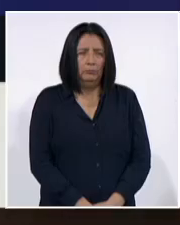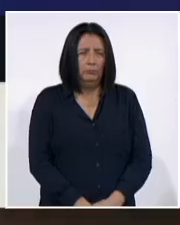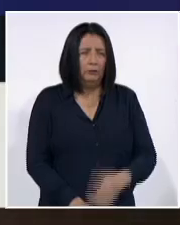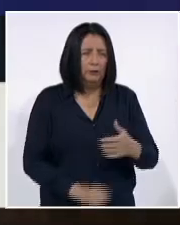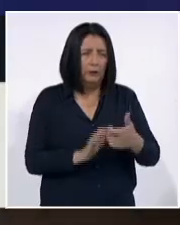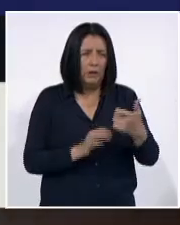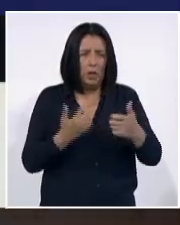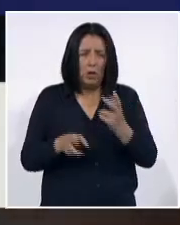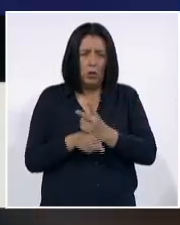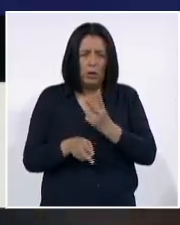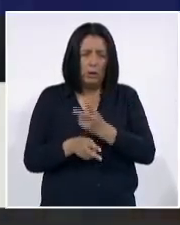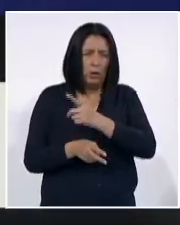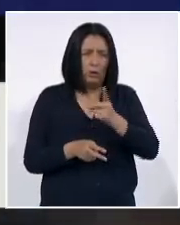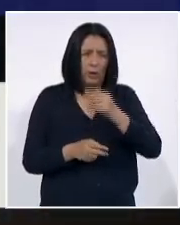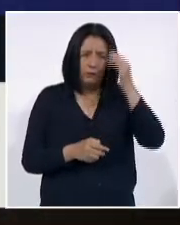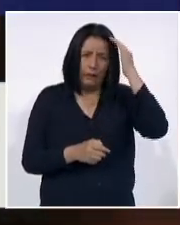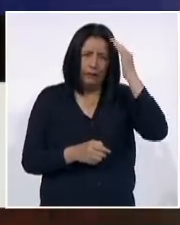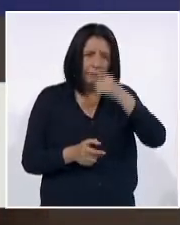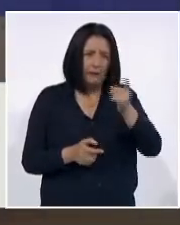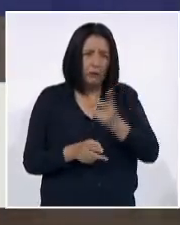¡Cuidado con los baños! ¡Cuidado! ¡Cuidado con la cabeza!